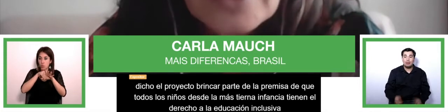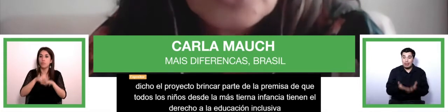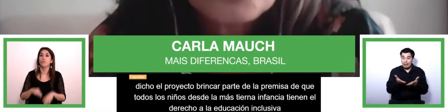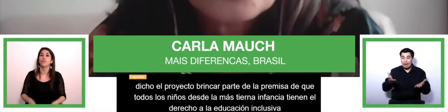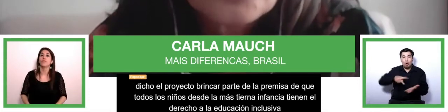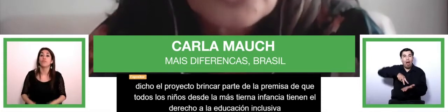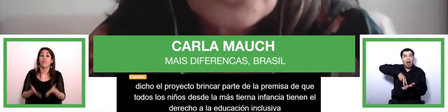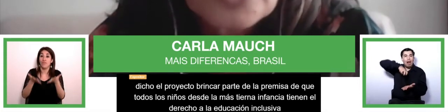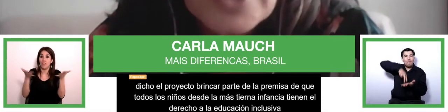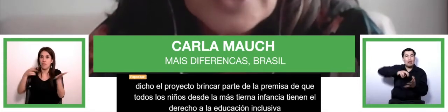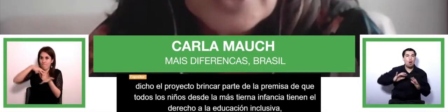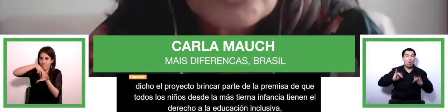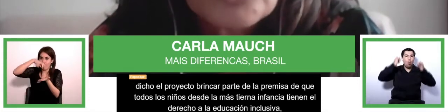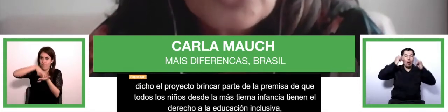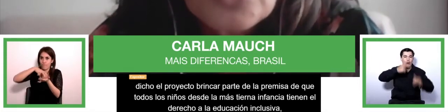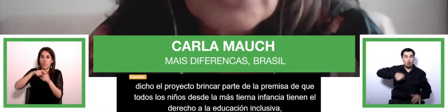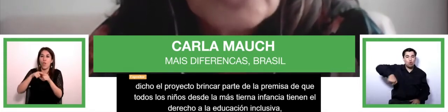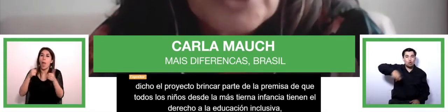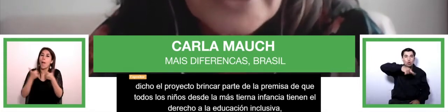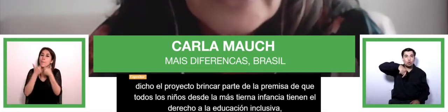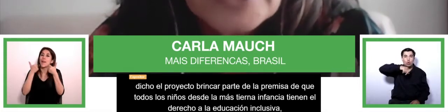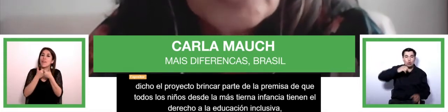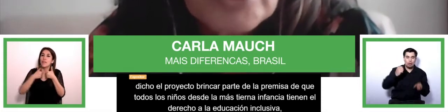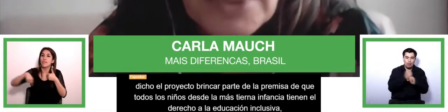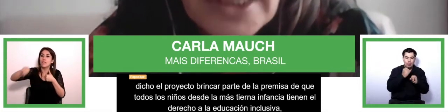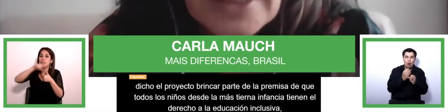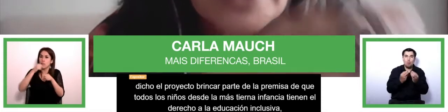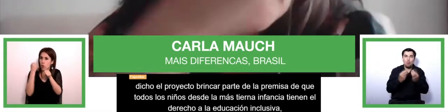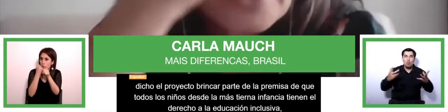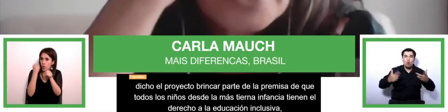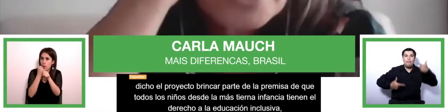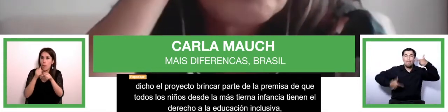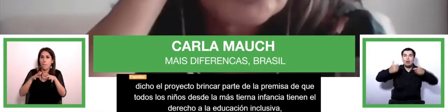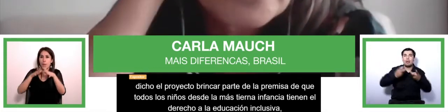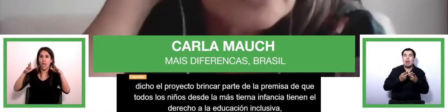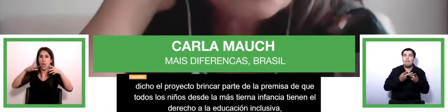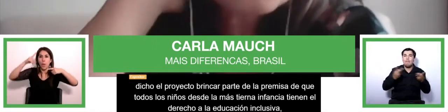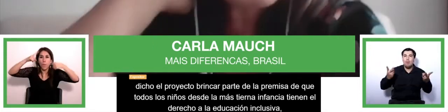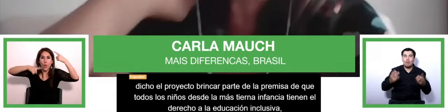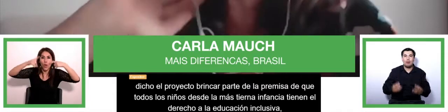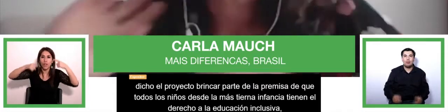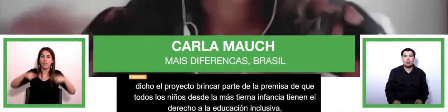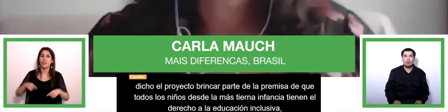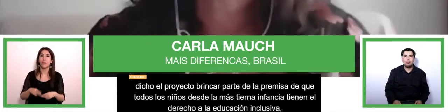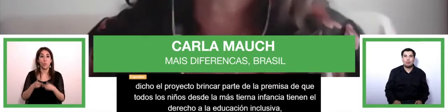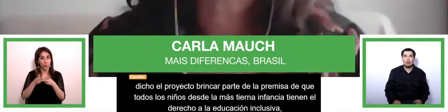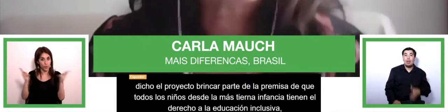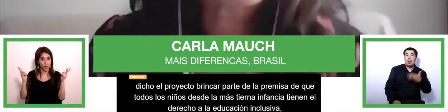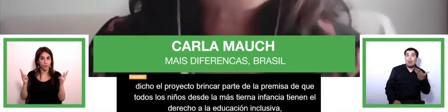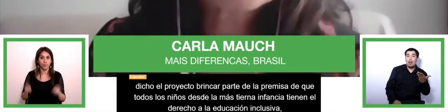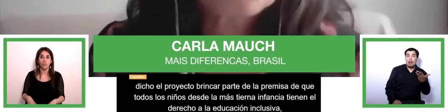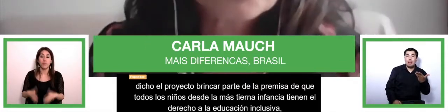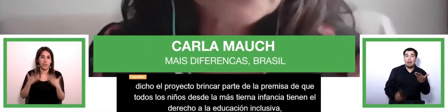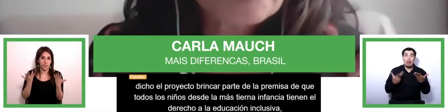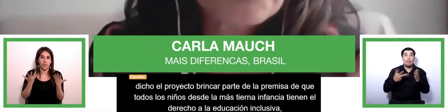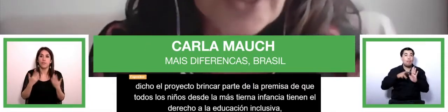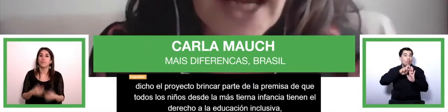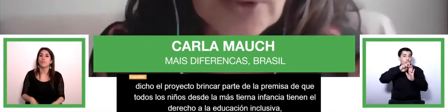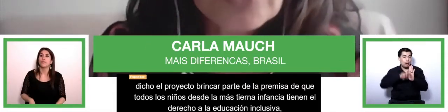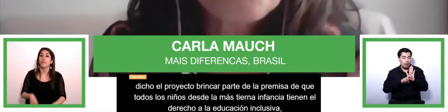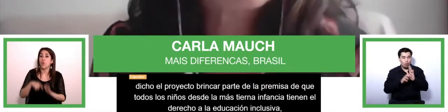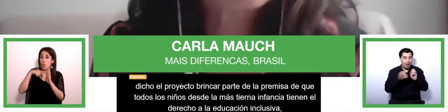brincar. Nosotros trabajamos mucho con las políticas públicas y por tanto, el proyecto